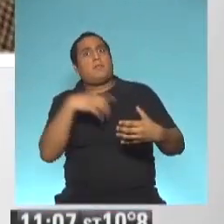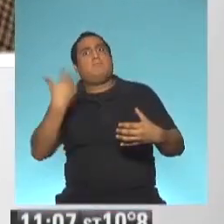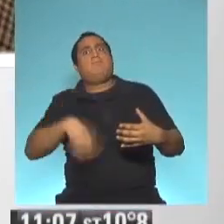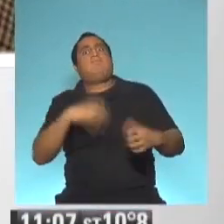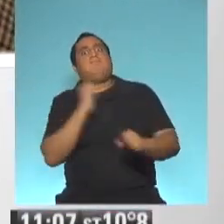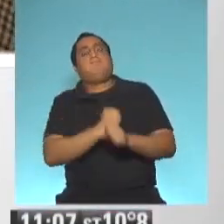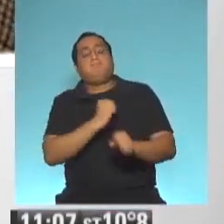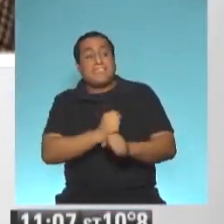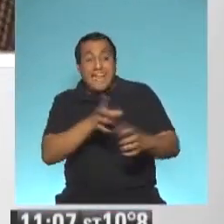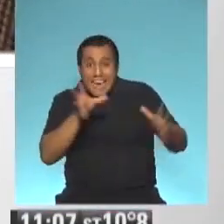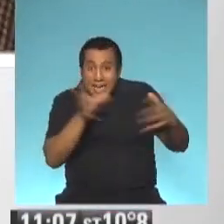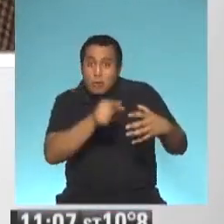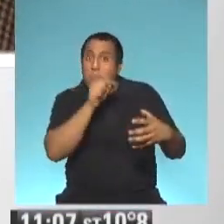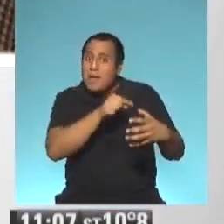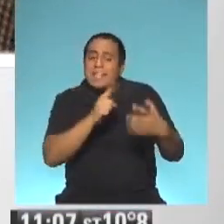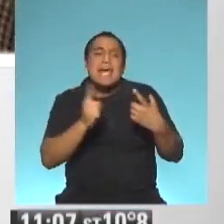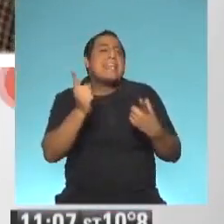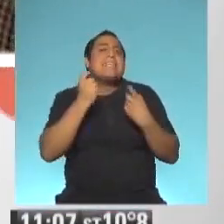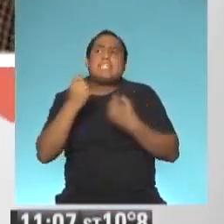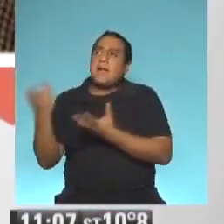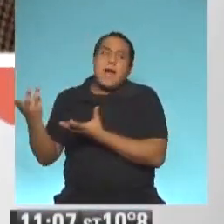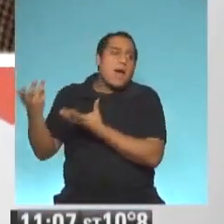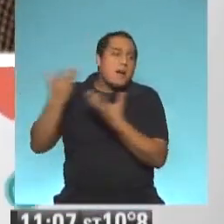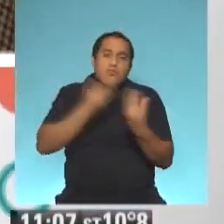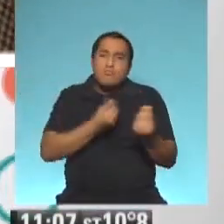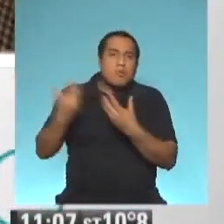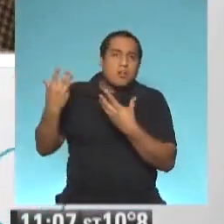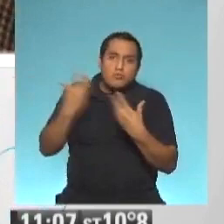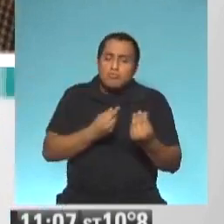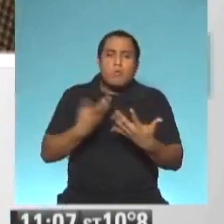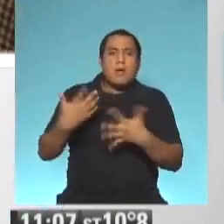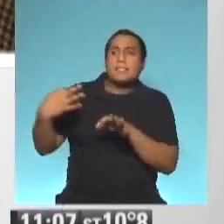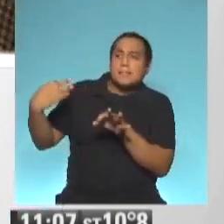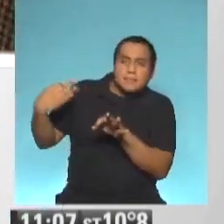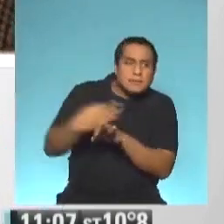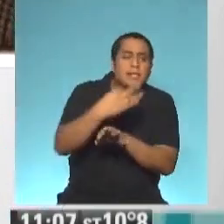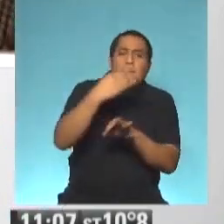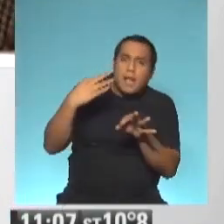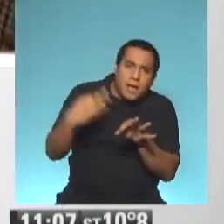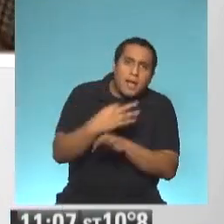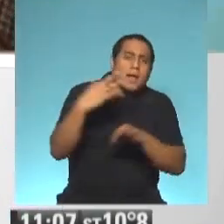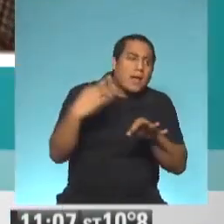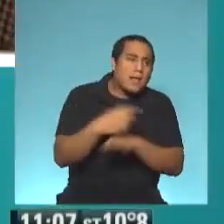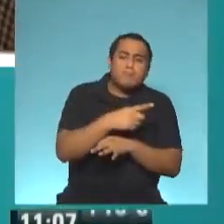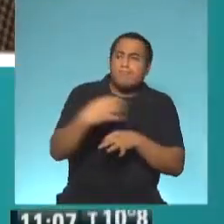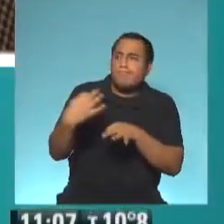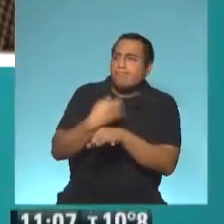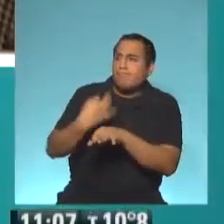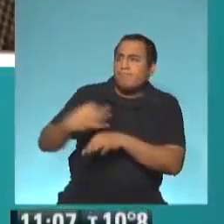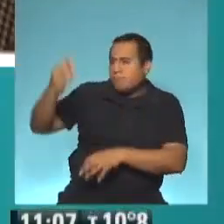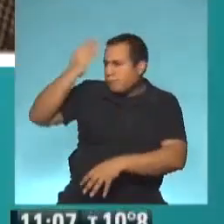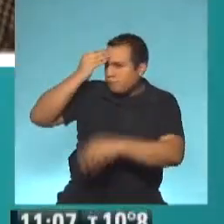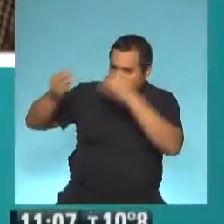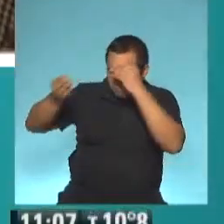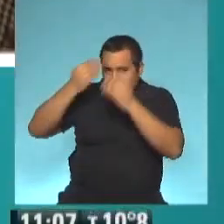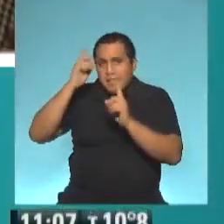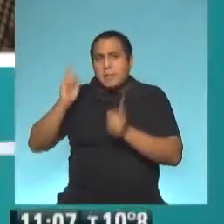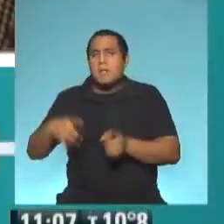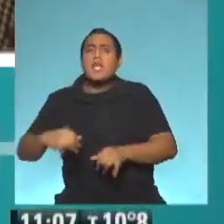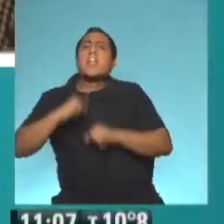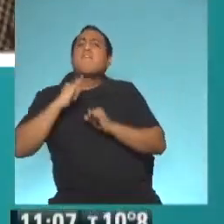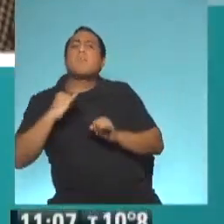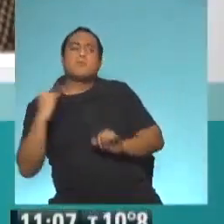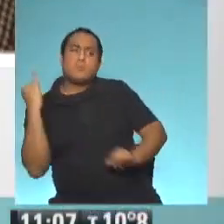requiere, digamos, toda la asistencia técnica de capacitación, de formación, de información,